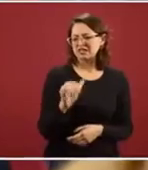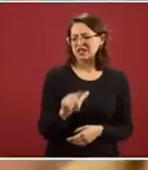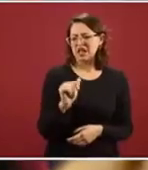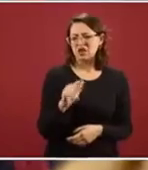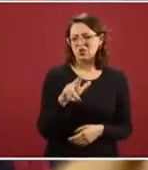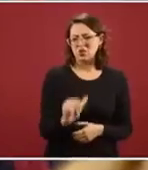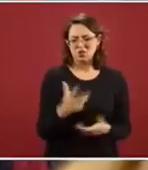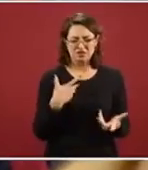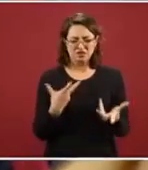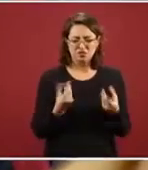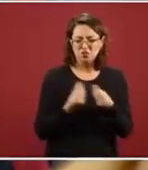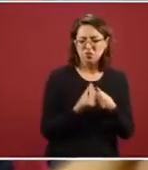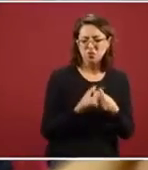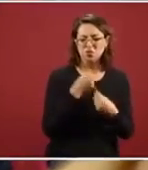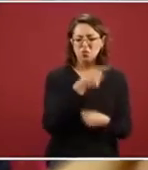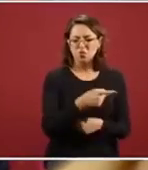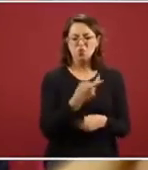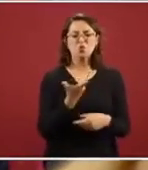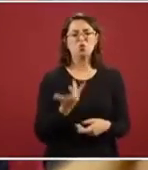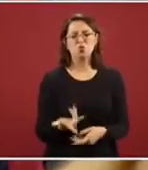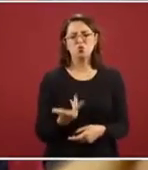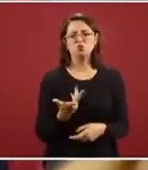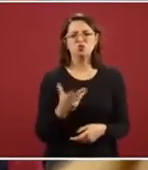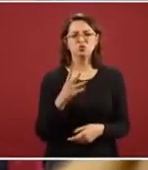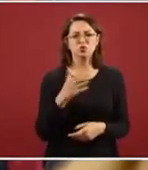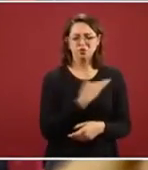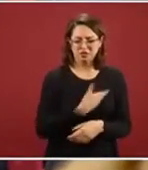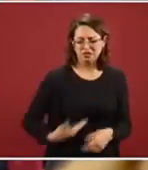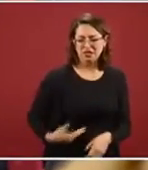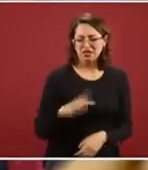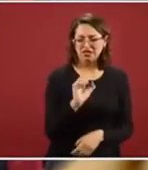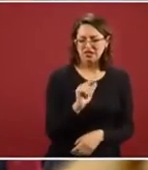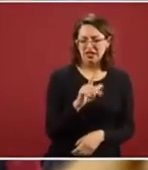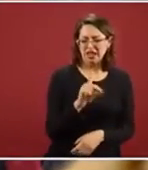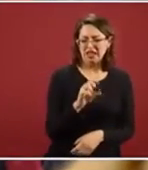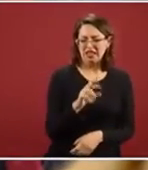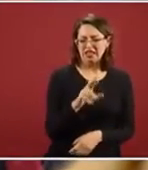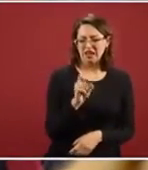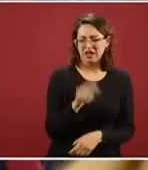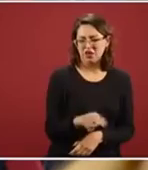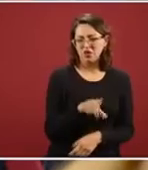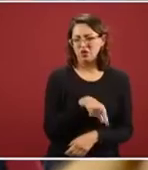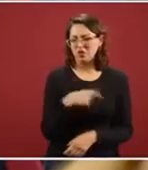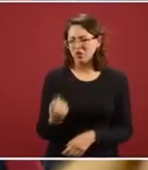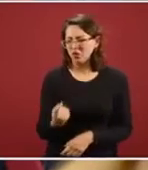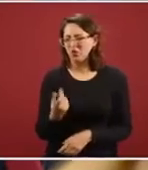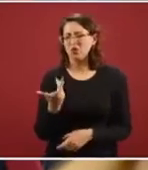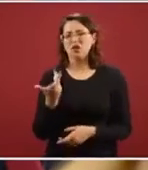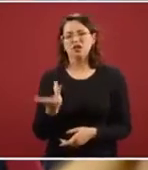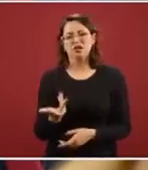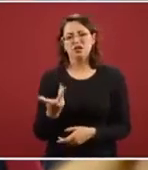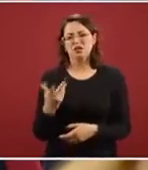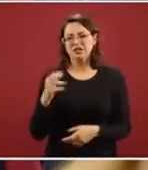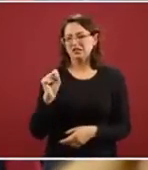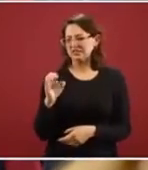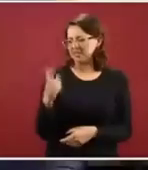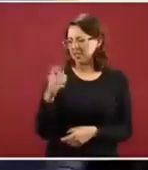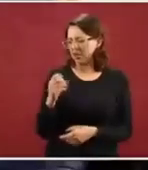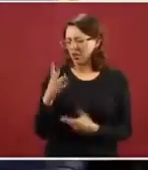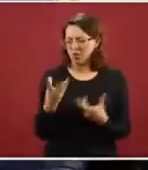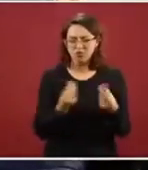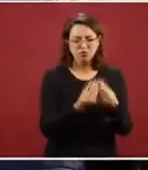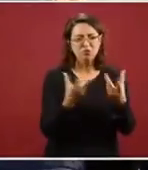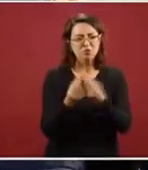y también un secretario de Gobernación o varios secretarios de Gobernación, ¿es creíble de verdad que Calderón no estuviera al tanto o al frente de